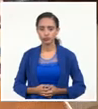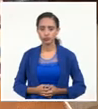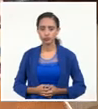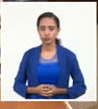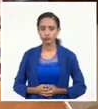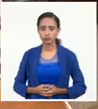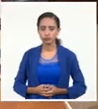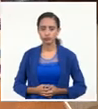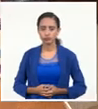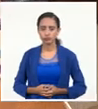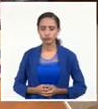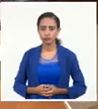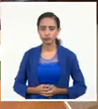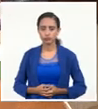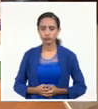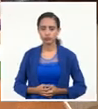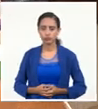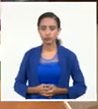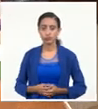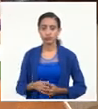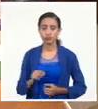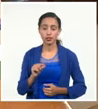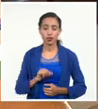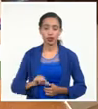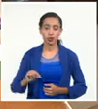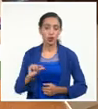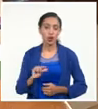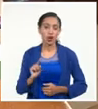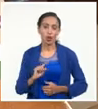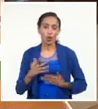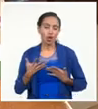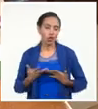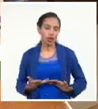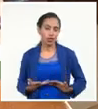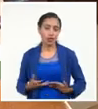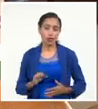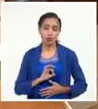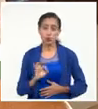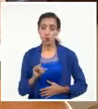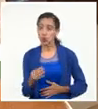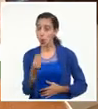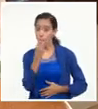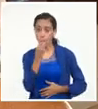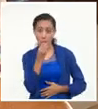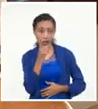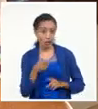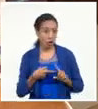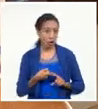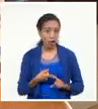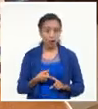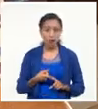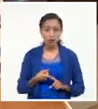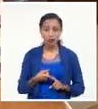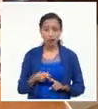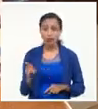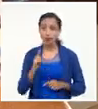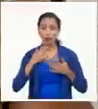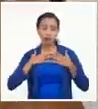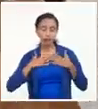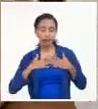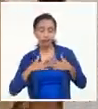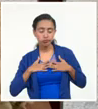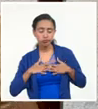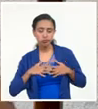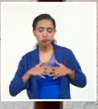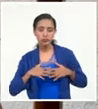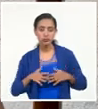Con un poco de descanso muy grande. Él prácticamente no comía, prácticamente no descansaba.